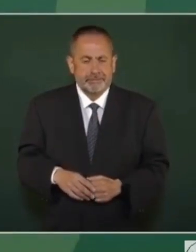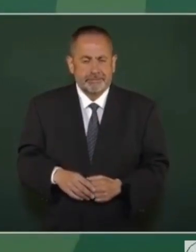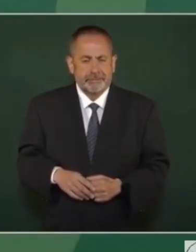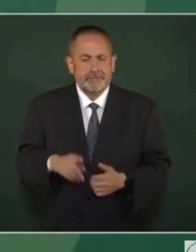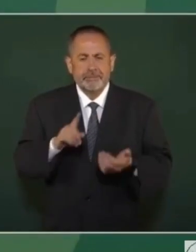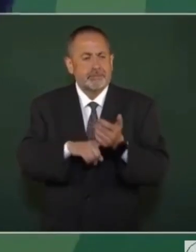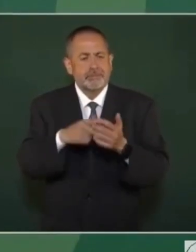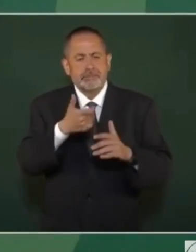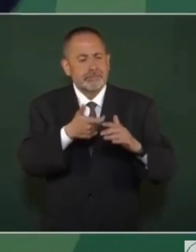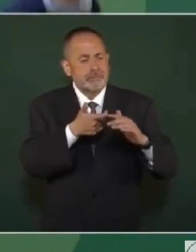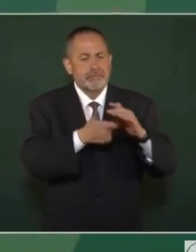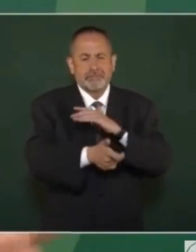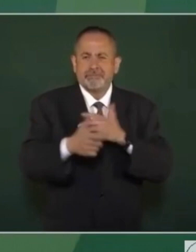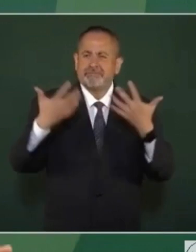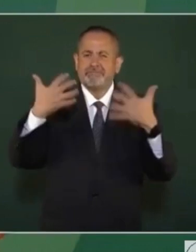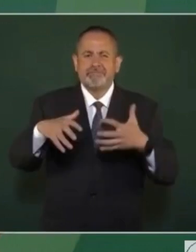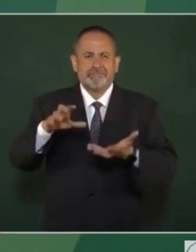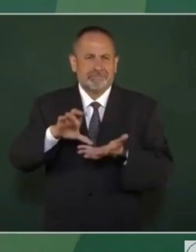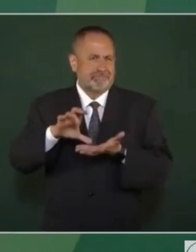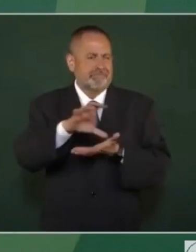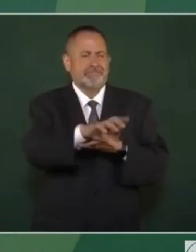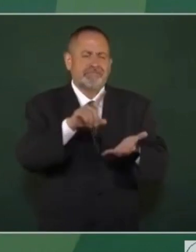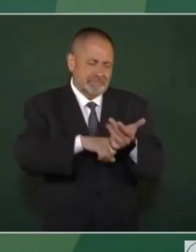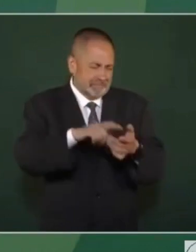reciben dinero de las grandes corporaciones,